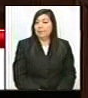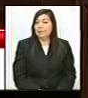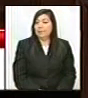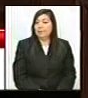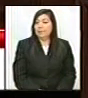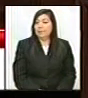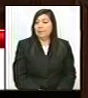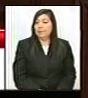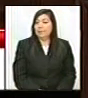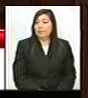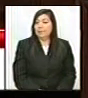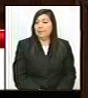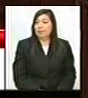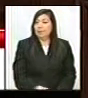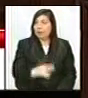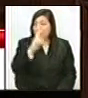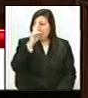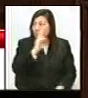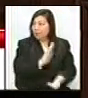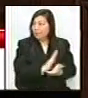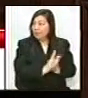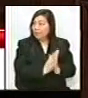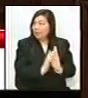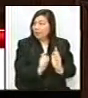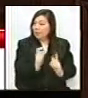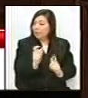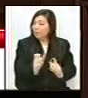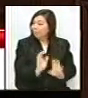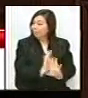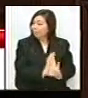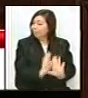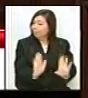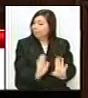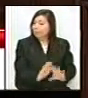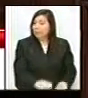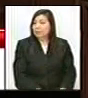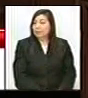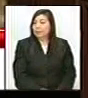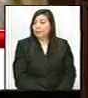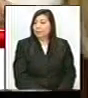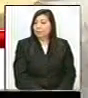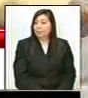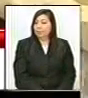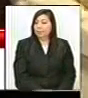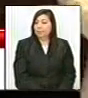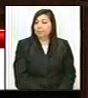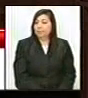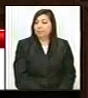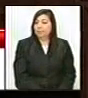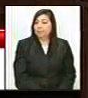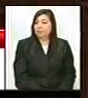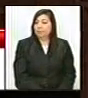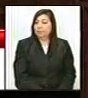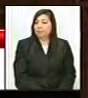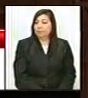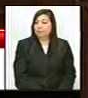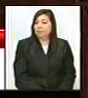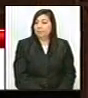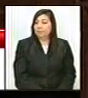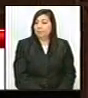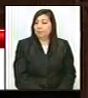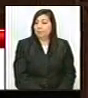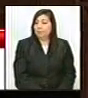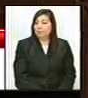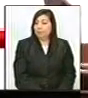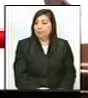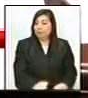Señor presidente, creo no haber faltado el respeto a ningún congresista y voy a demostrar... Señor abogado, quizá no conoce usted cómo es